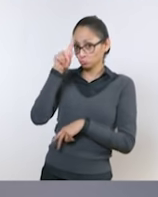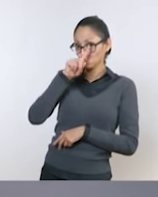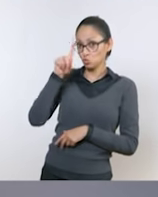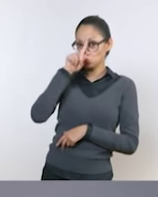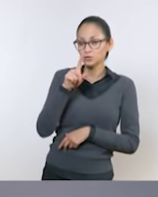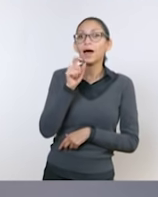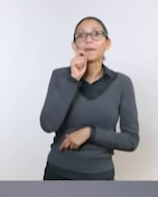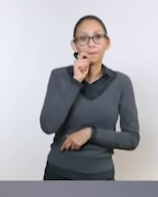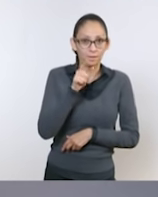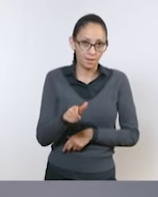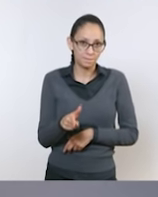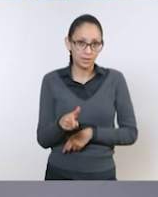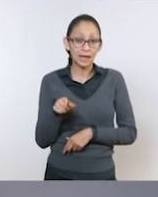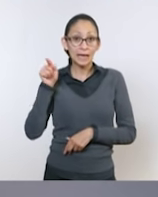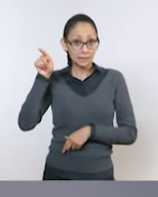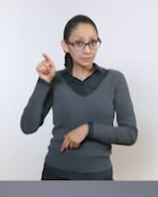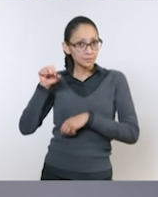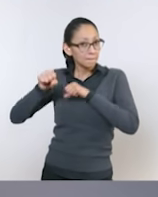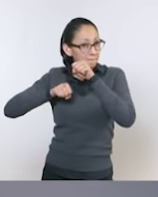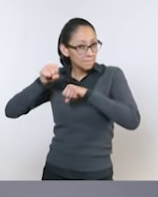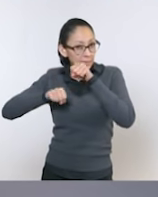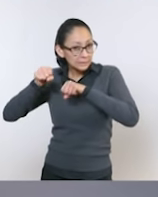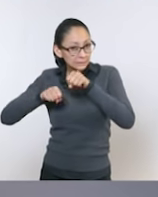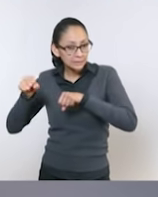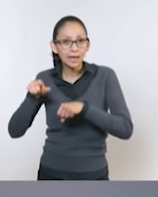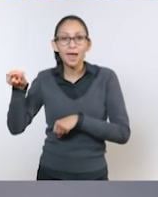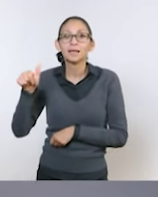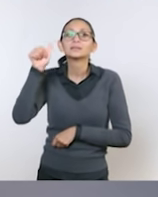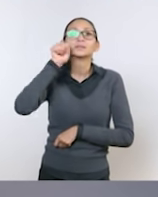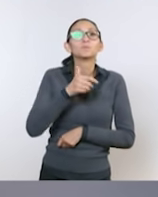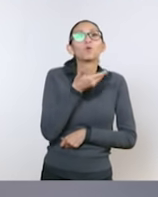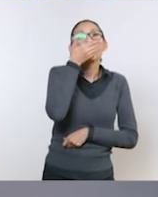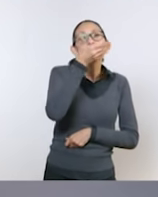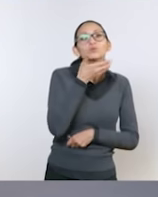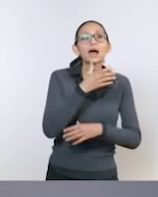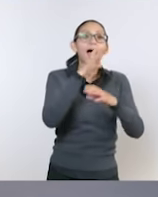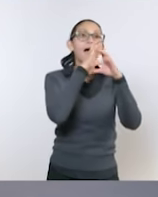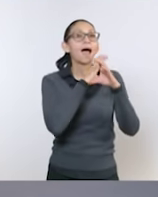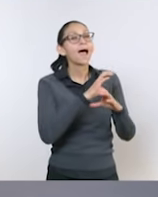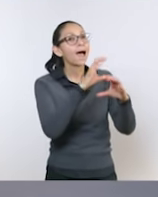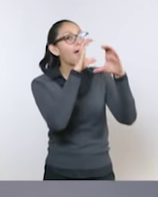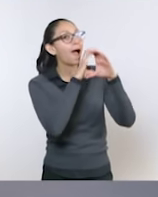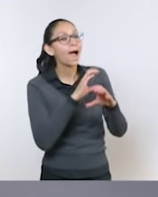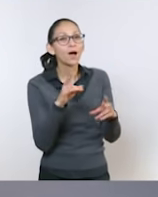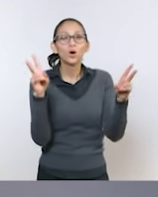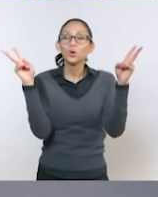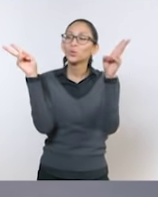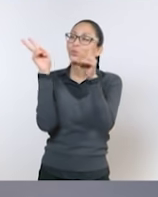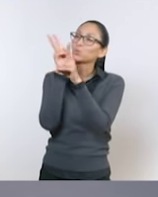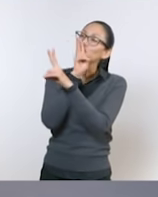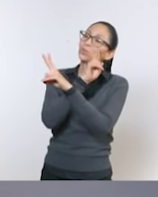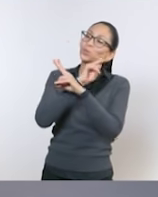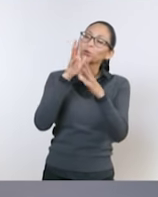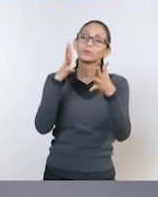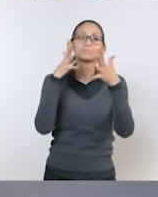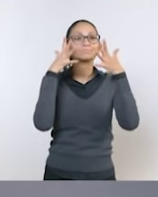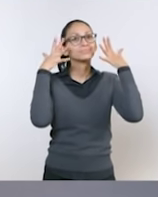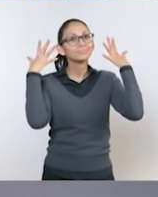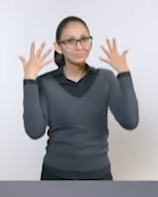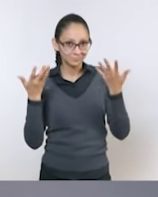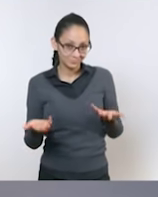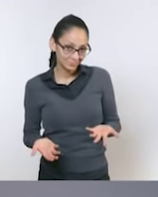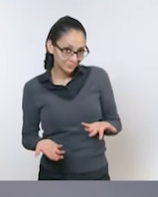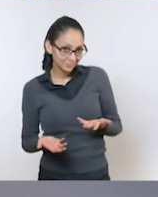enseñanzas de su profesor al salir de la escuela. En su bicicleta canta con alegría y siente cómo ese